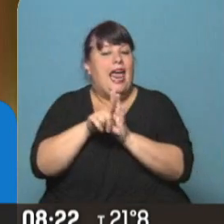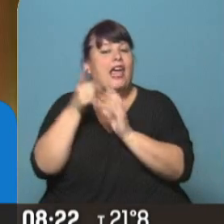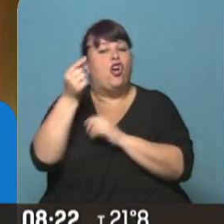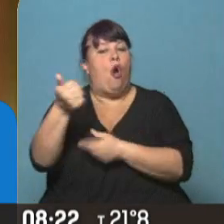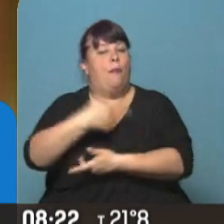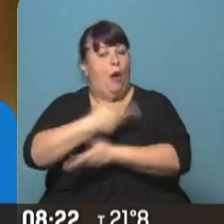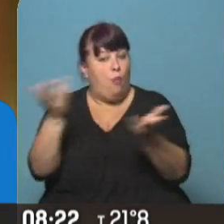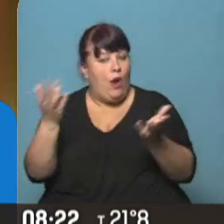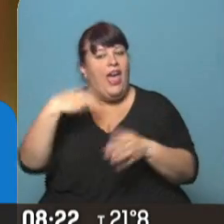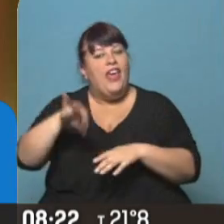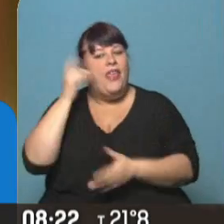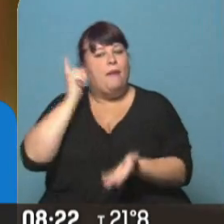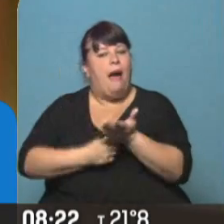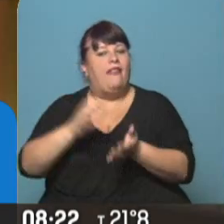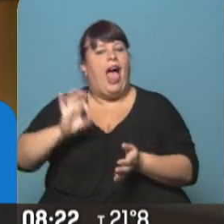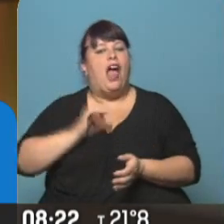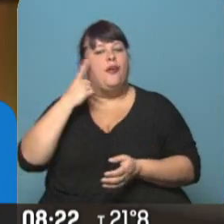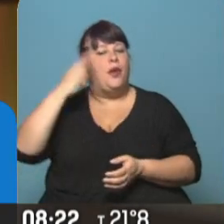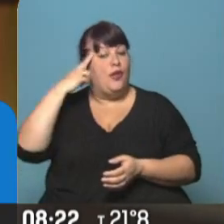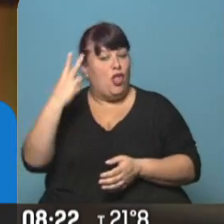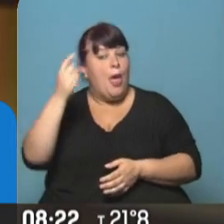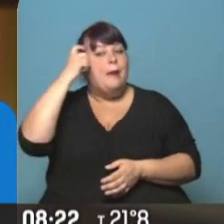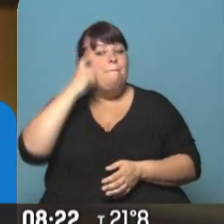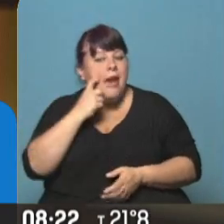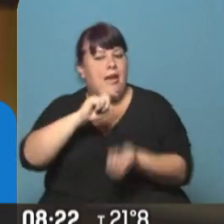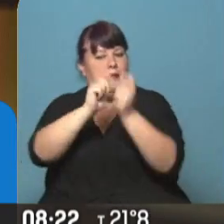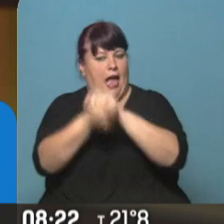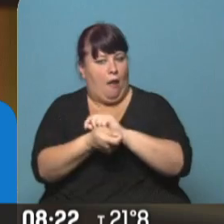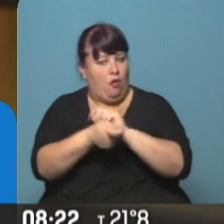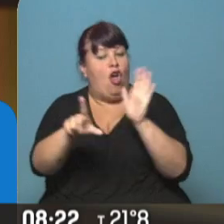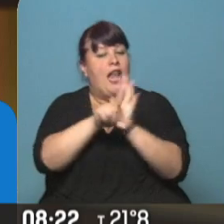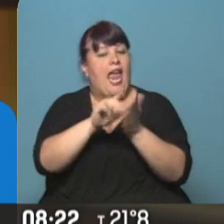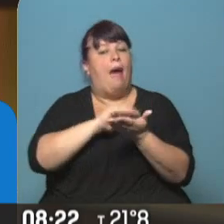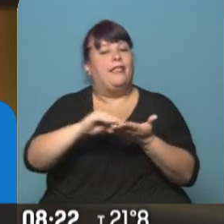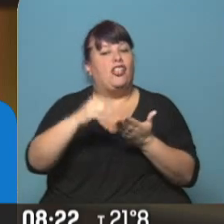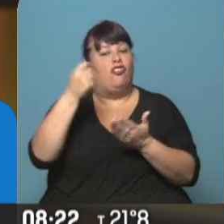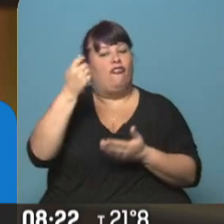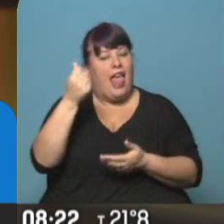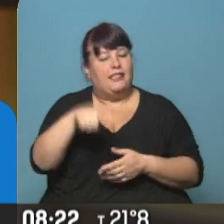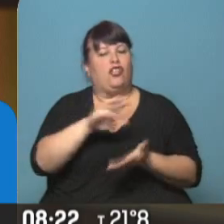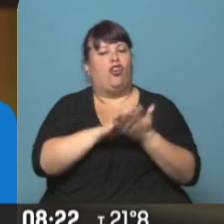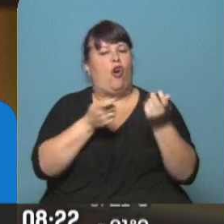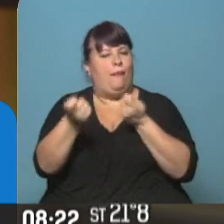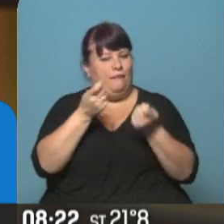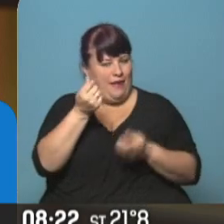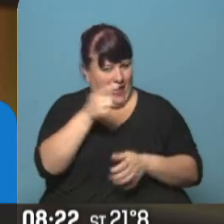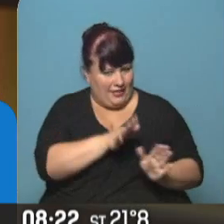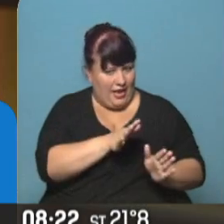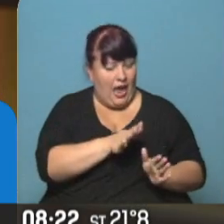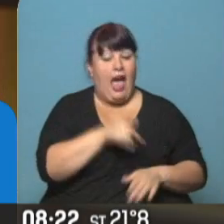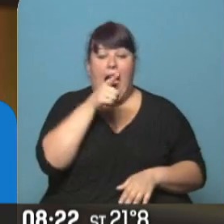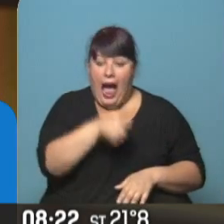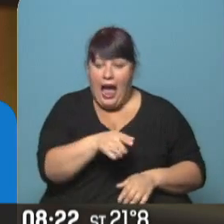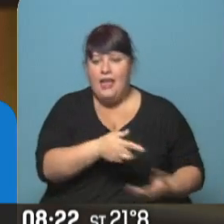compras públicas debió haberse dictado en el año 92 cuando menem reformó con la ley de administración financiera todo el sistema administración financiera